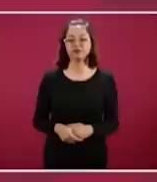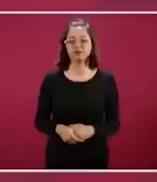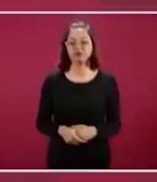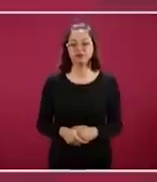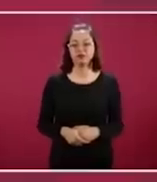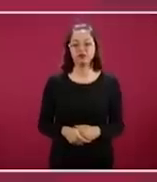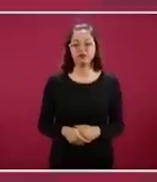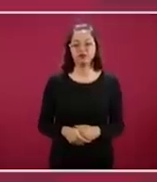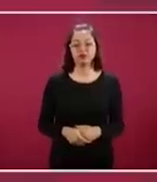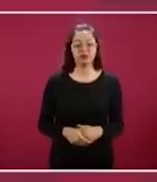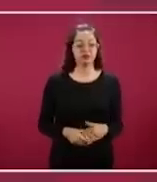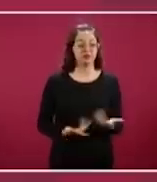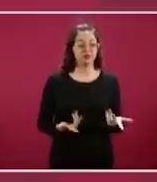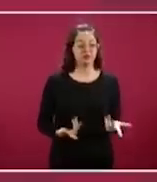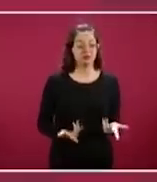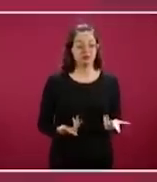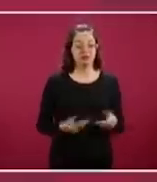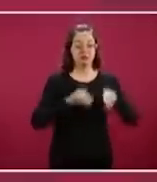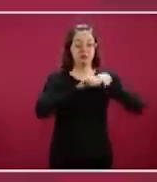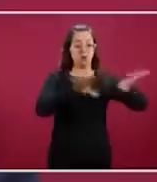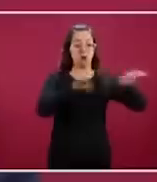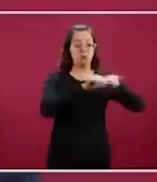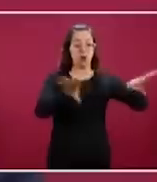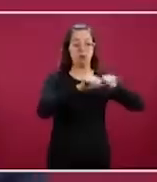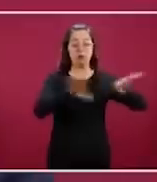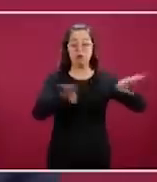9-1 en las columnas. No,